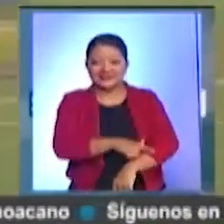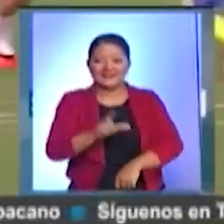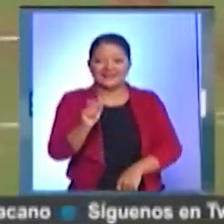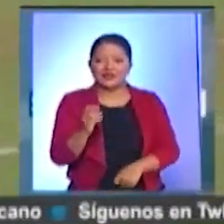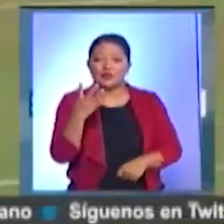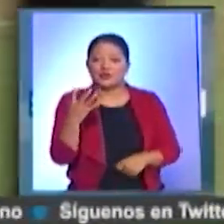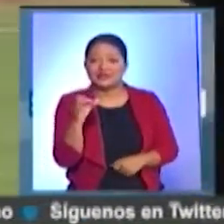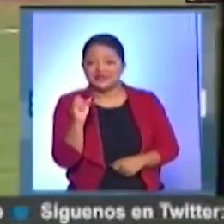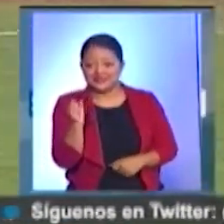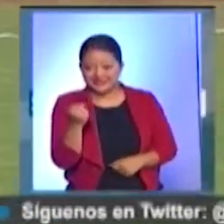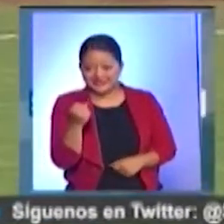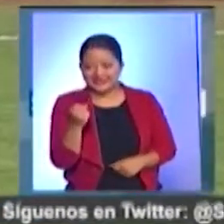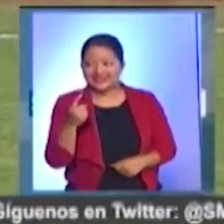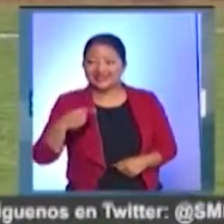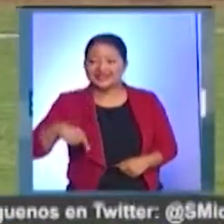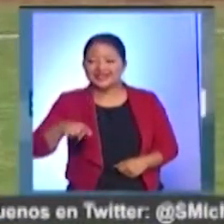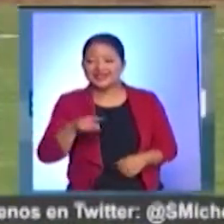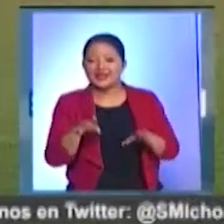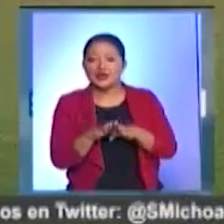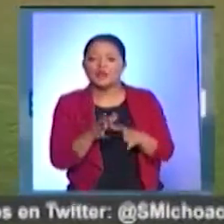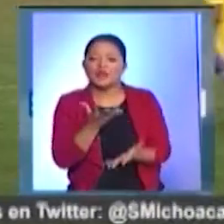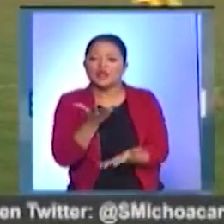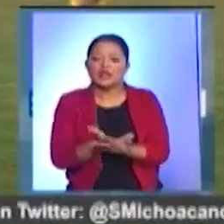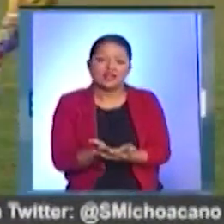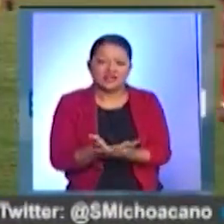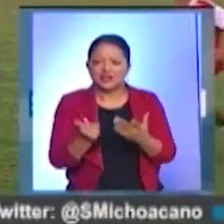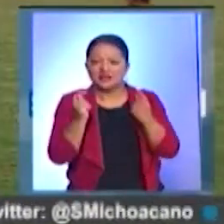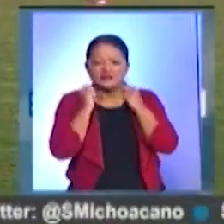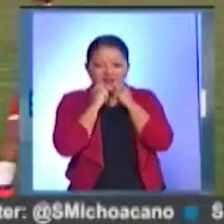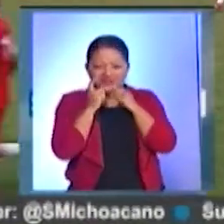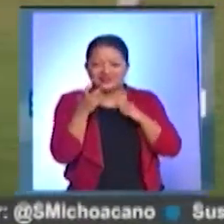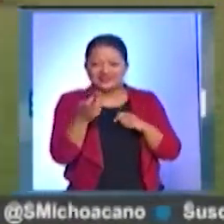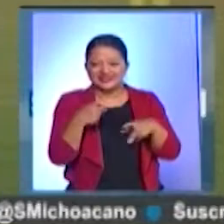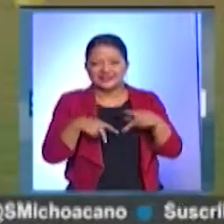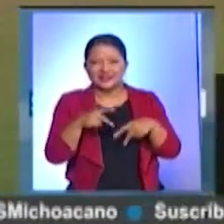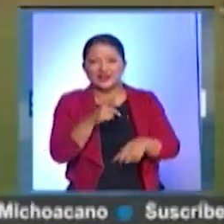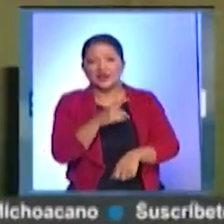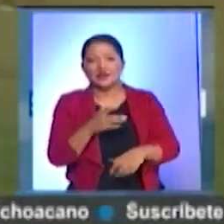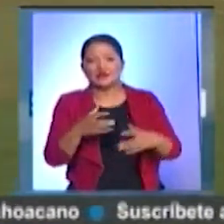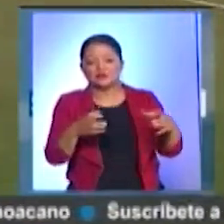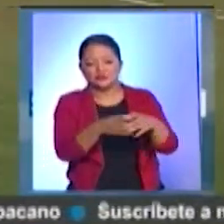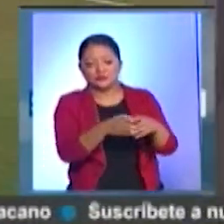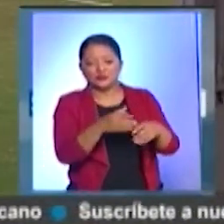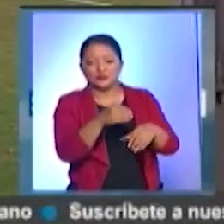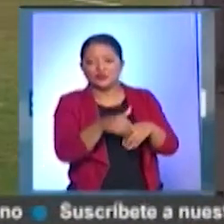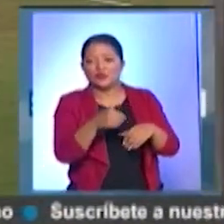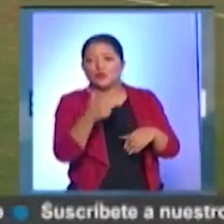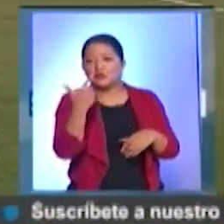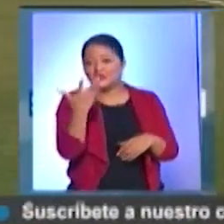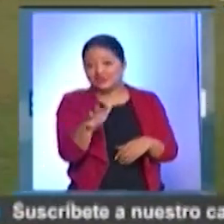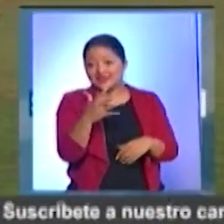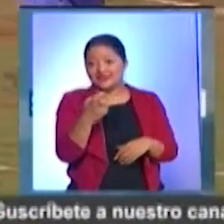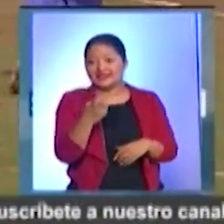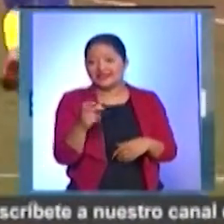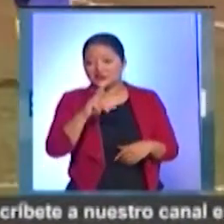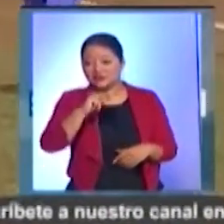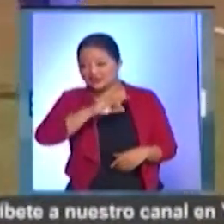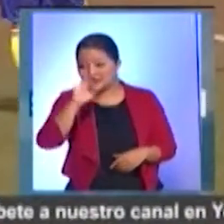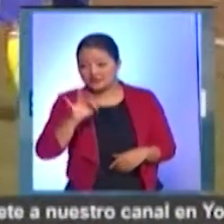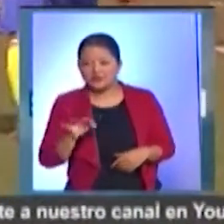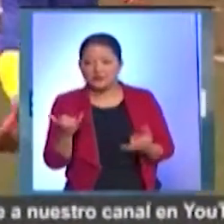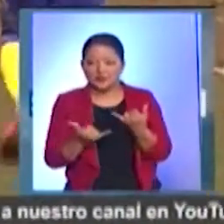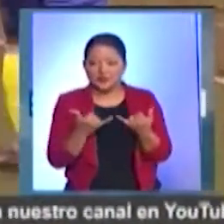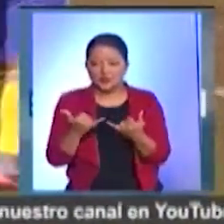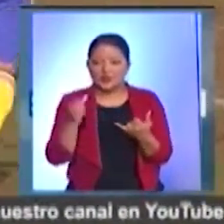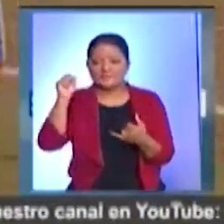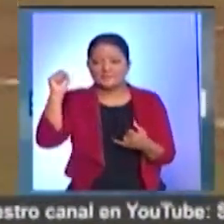septiembre aún y cuando a ellos les toca descansar en la primera jornada dentro del grupo 10 el 80% de la plantilla se integra con jugadores de pato